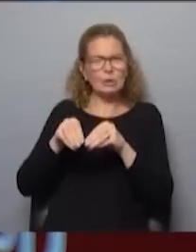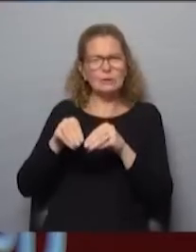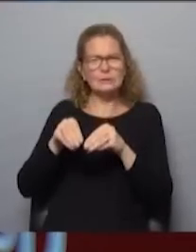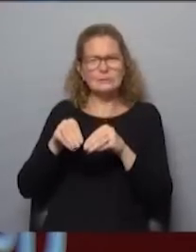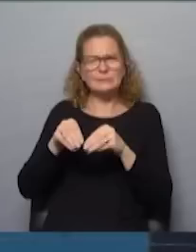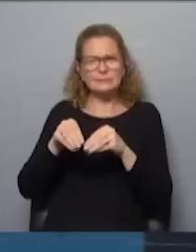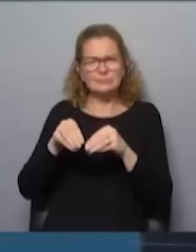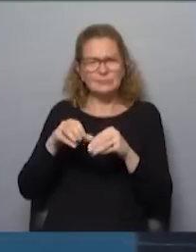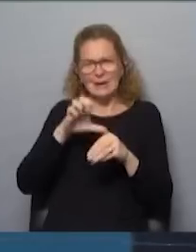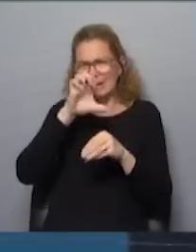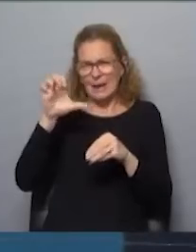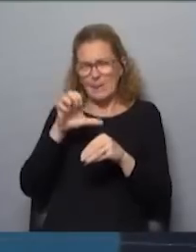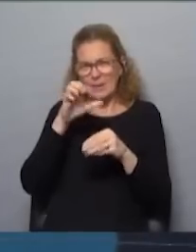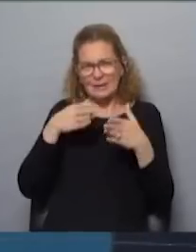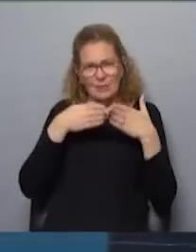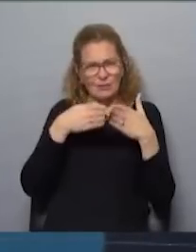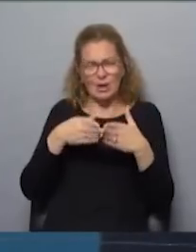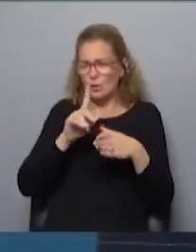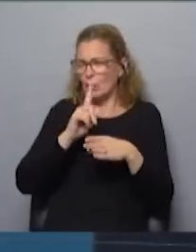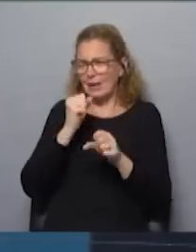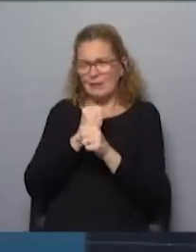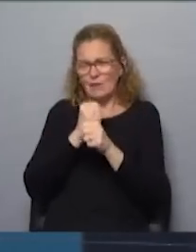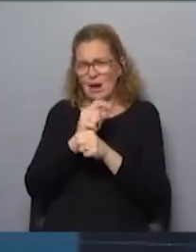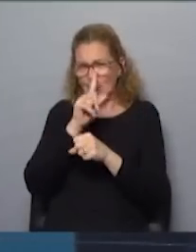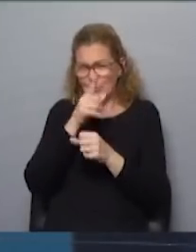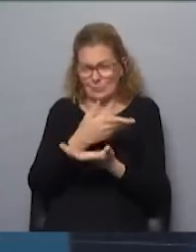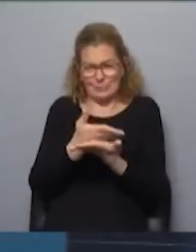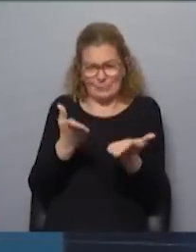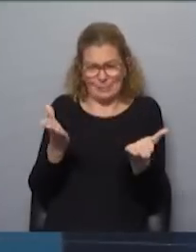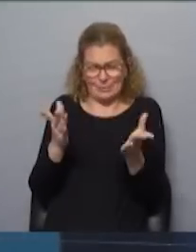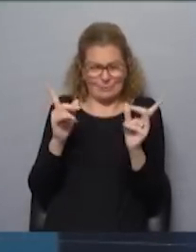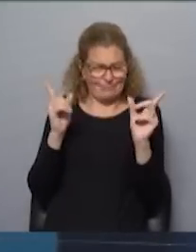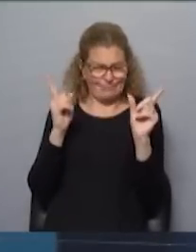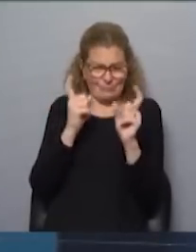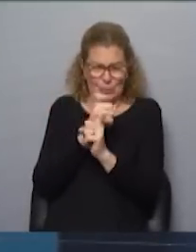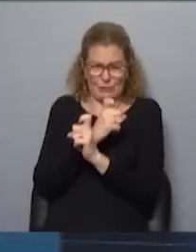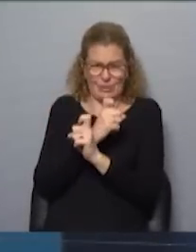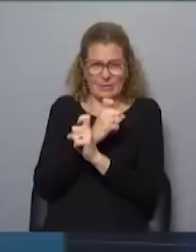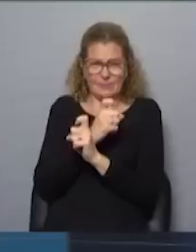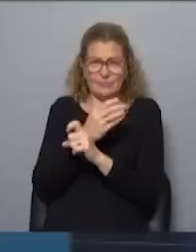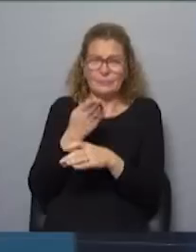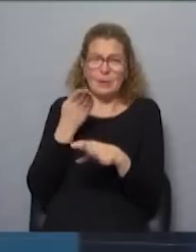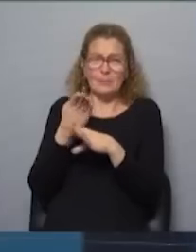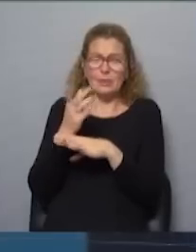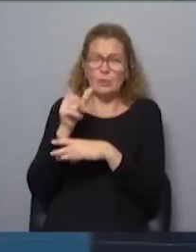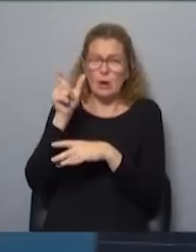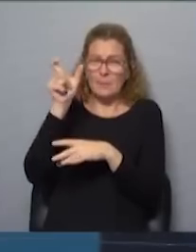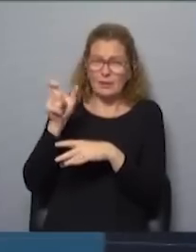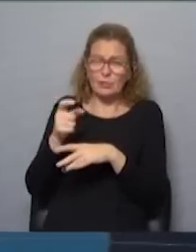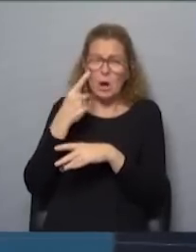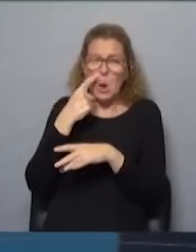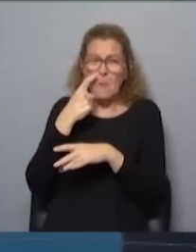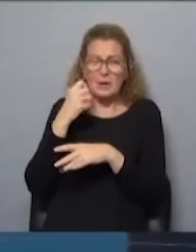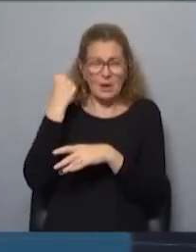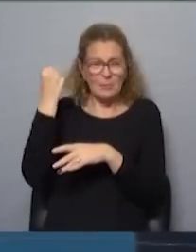las empresas navieras no querían operar en montevideo sin panorama sumamente complejo y acude a uno de los hombres más talentosos de su